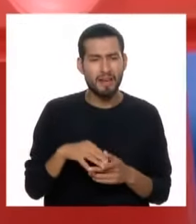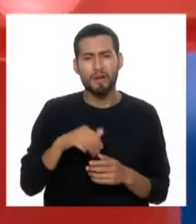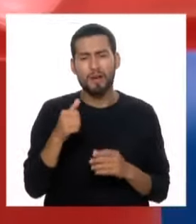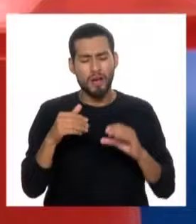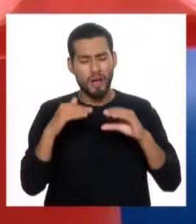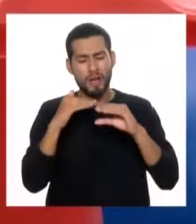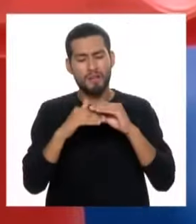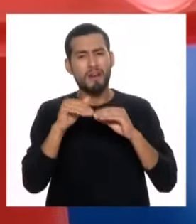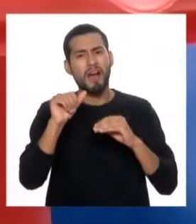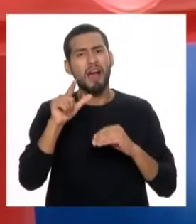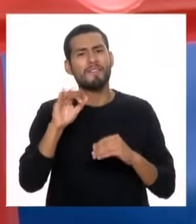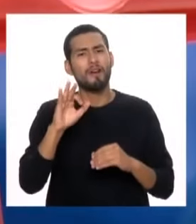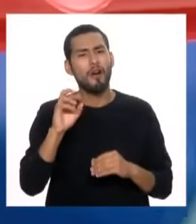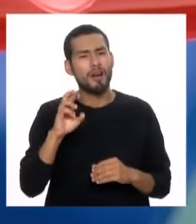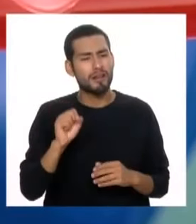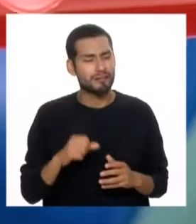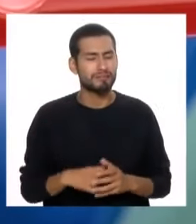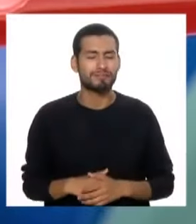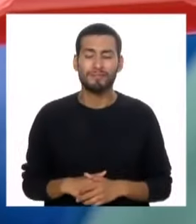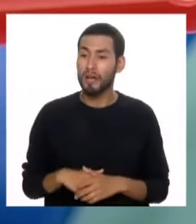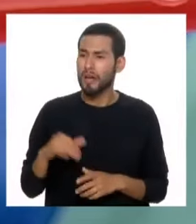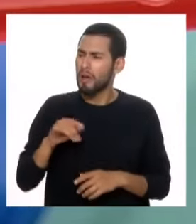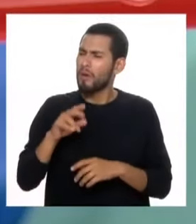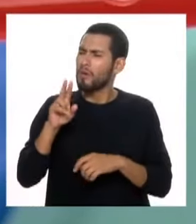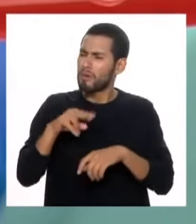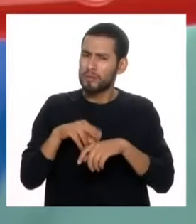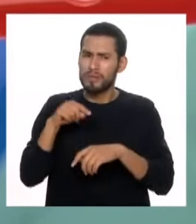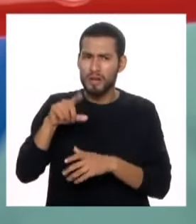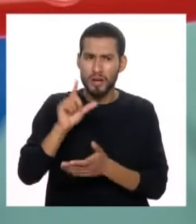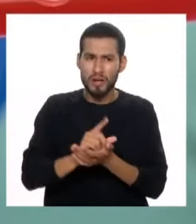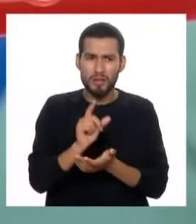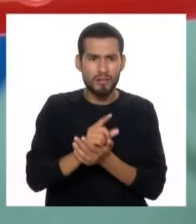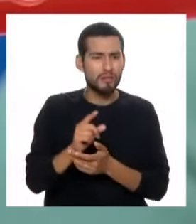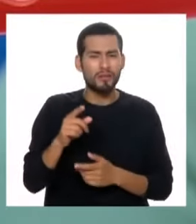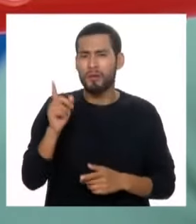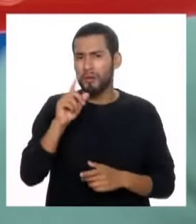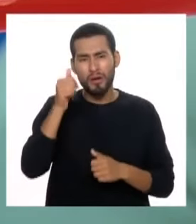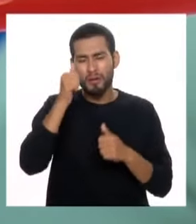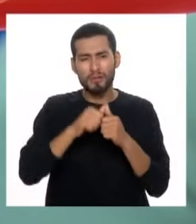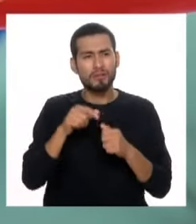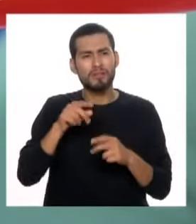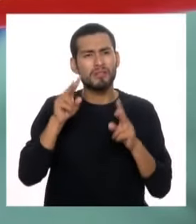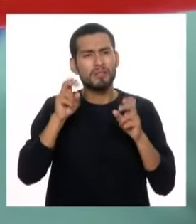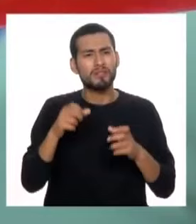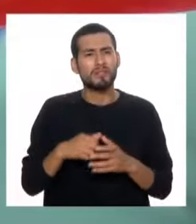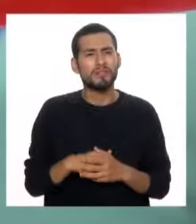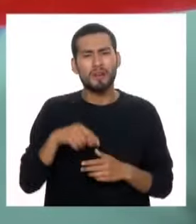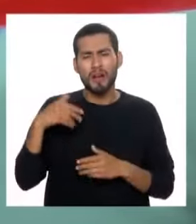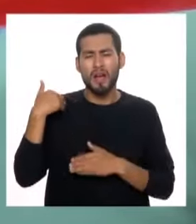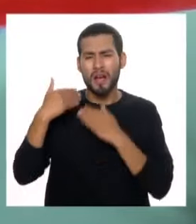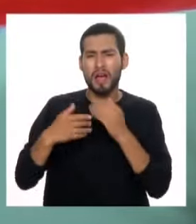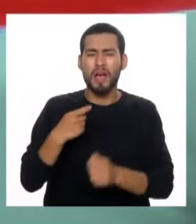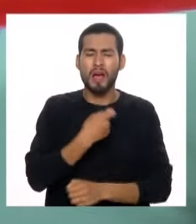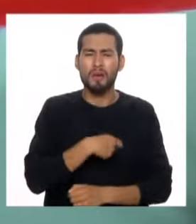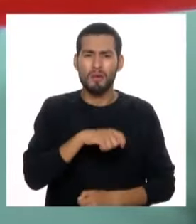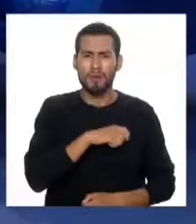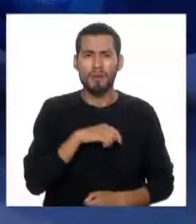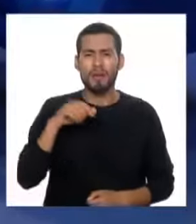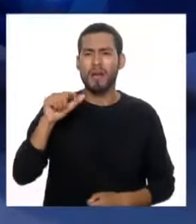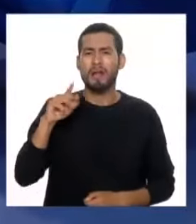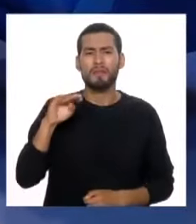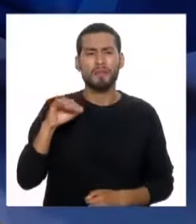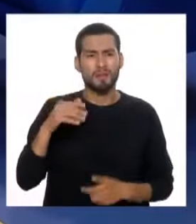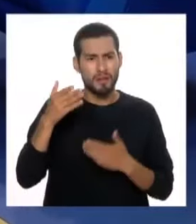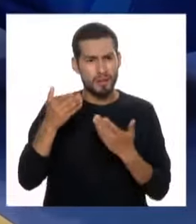cosa también muy tradicional, Nati, en Lima, que a veces no lo recordamos, es que esta herencia española con el almíbar está